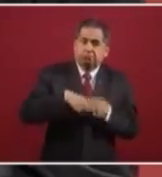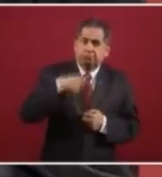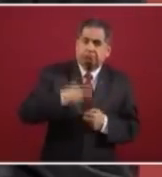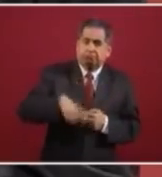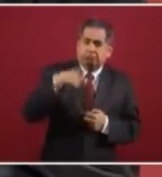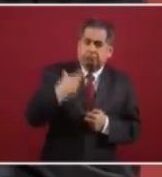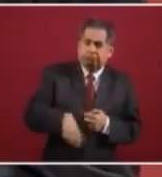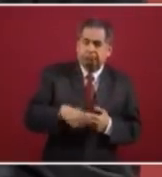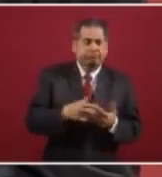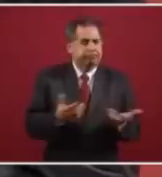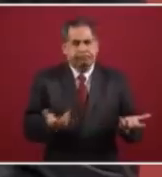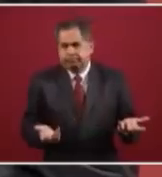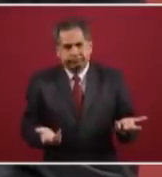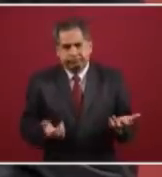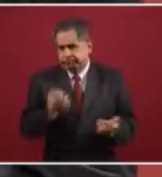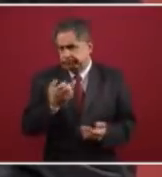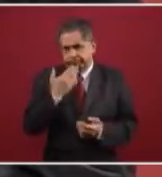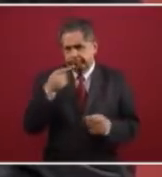minorías.